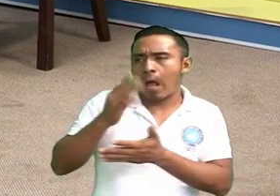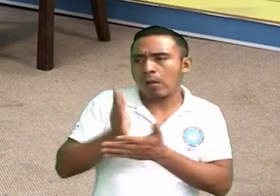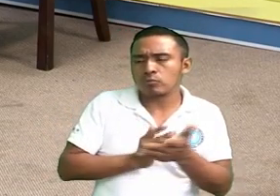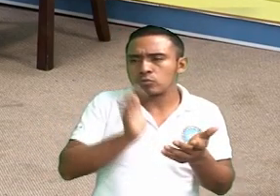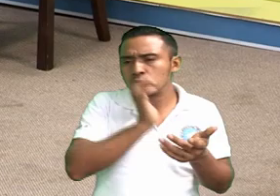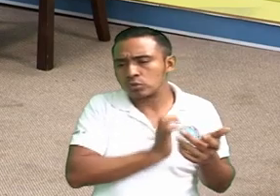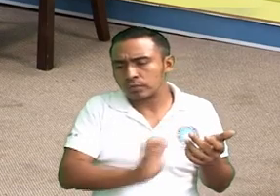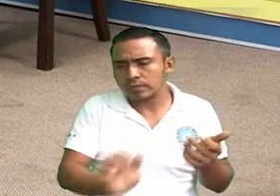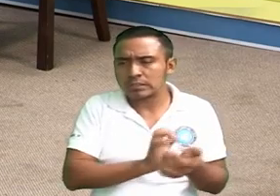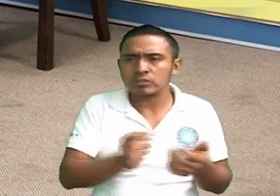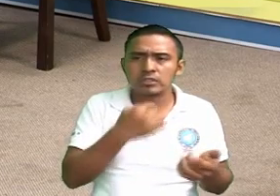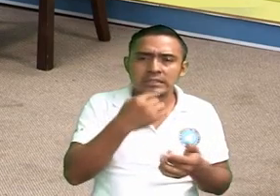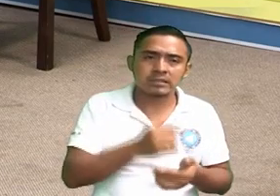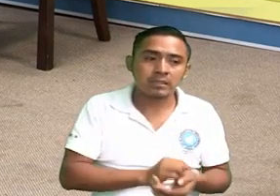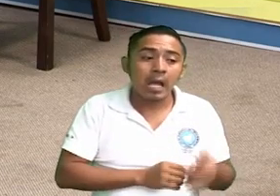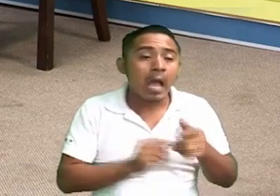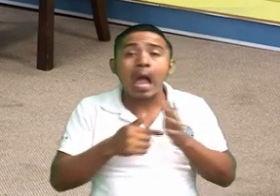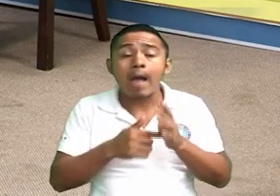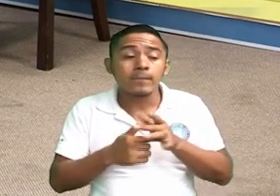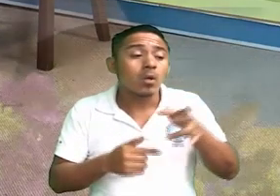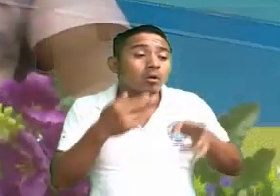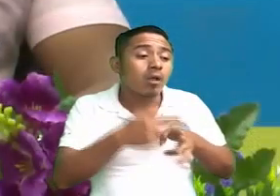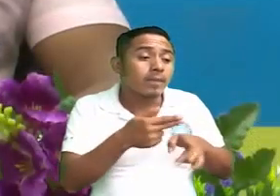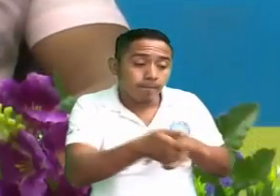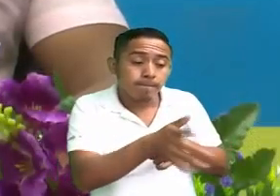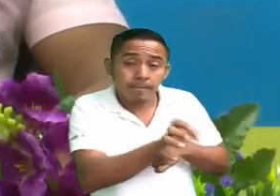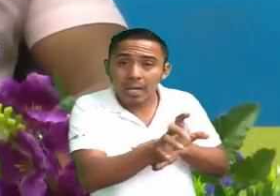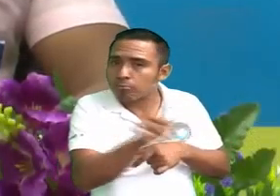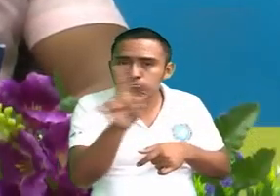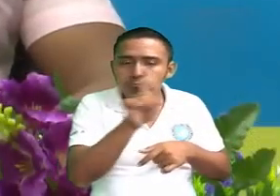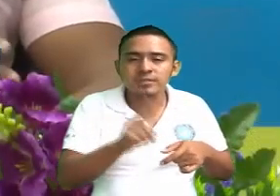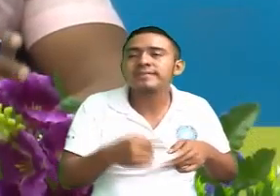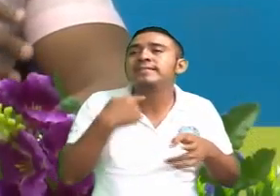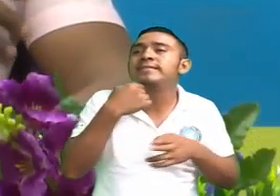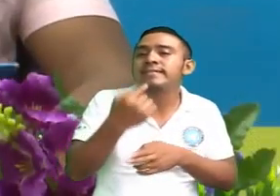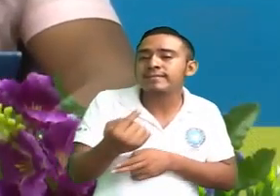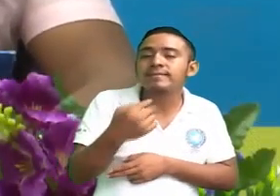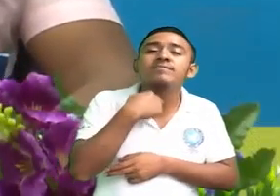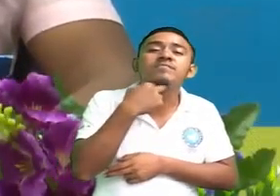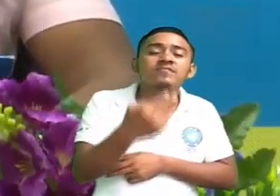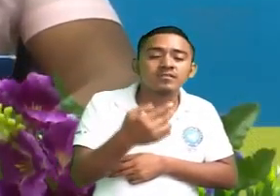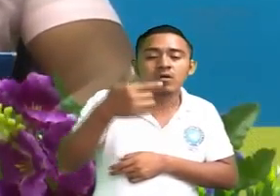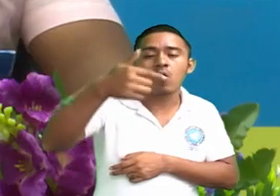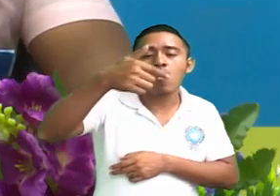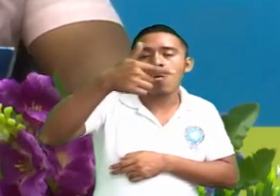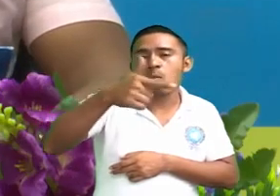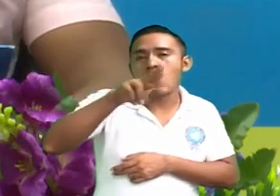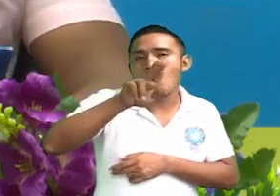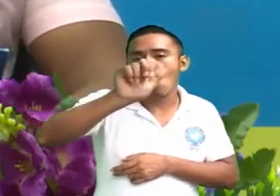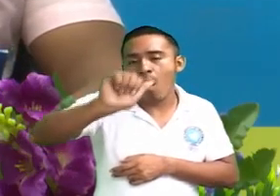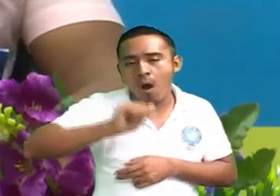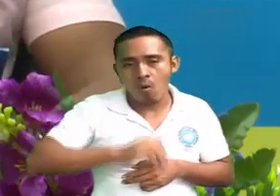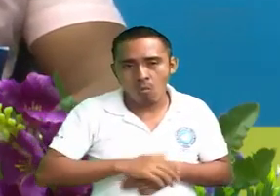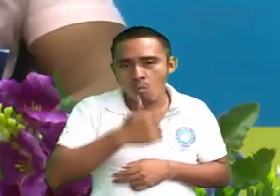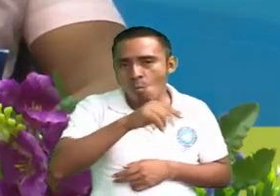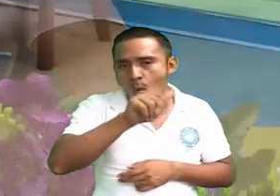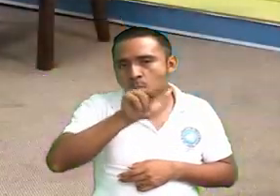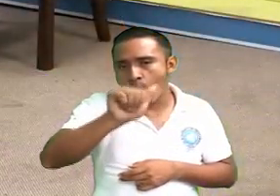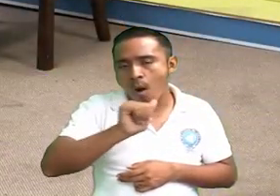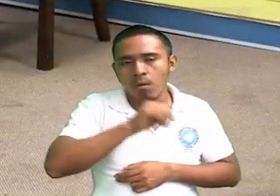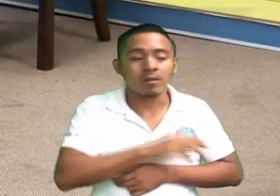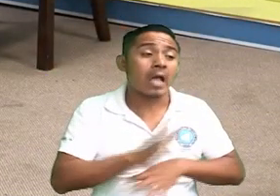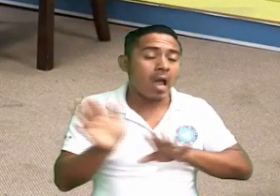pipí, sí, ajá, pupú. Que son palabras sencillas que los niños pueden pronunciar. Pero en el caso de los niños,